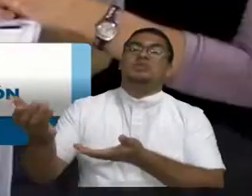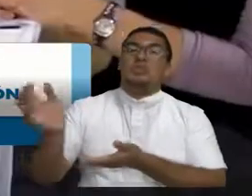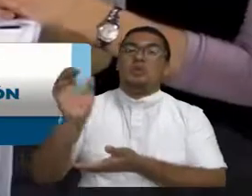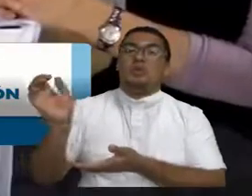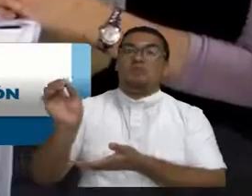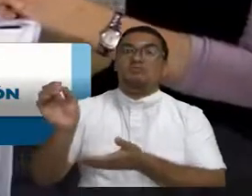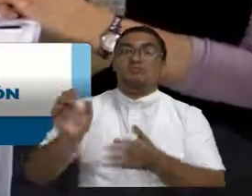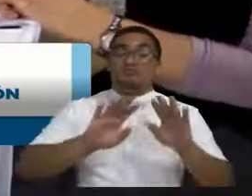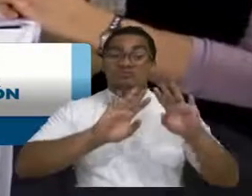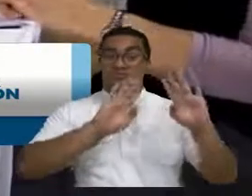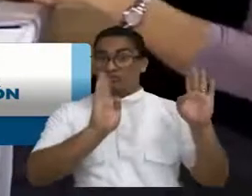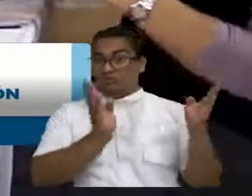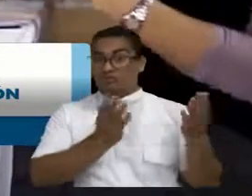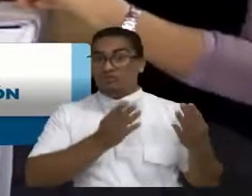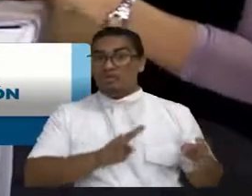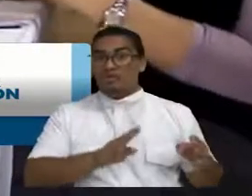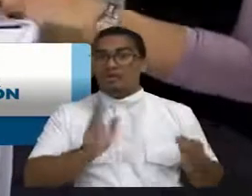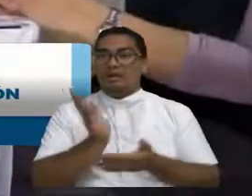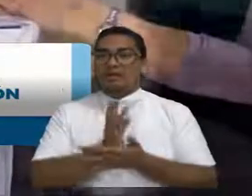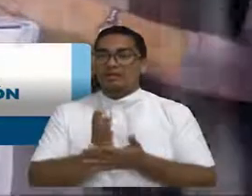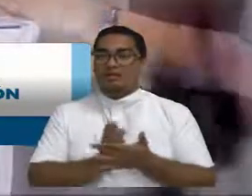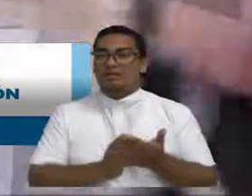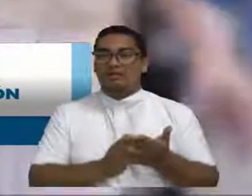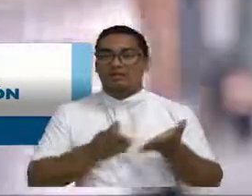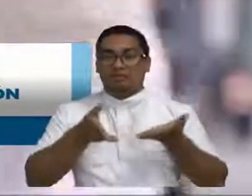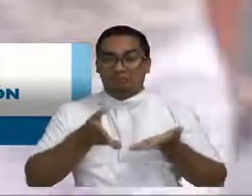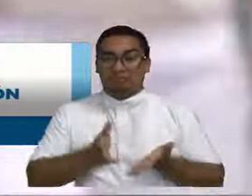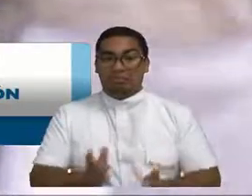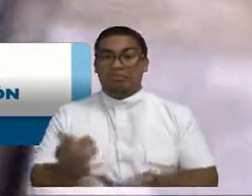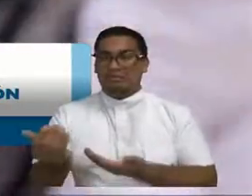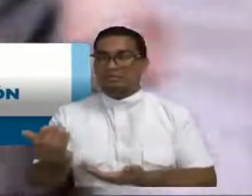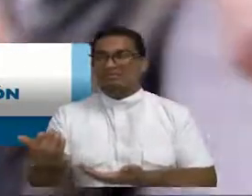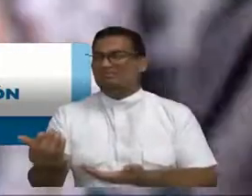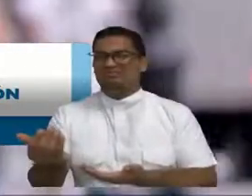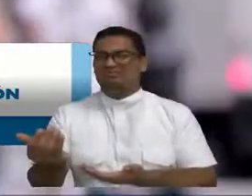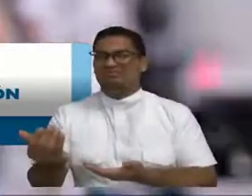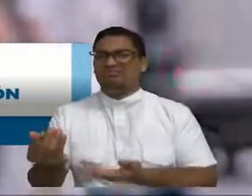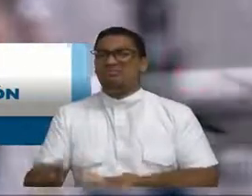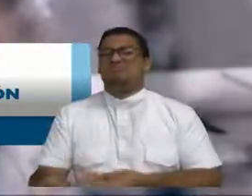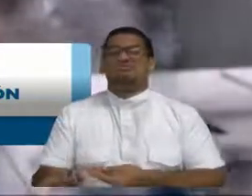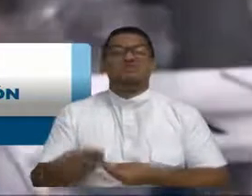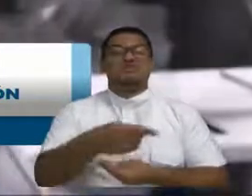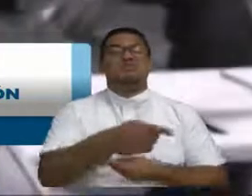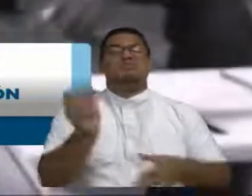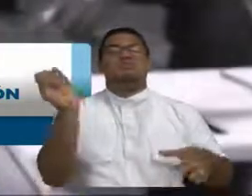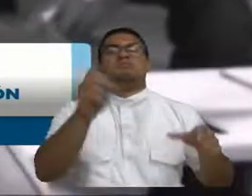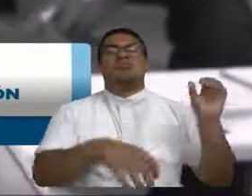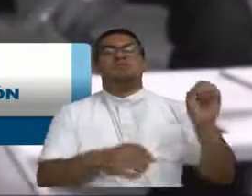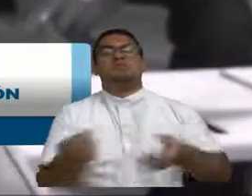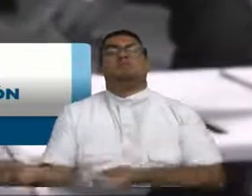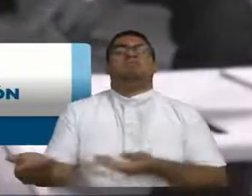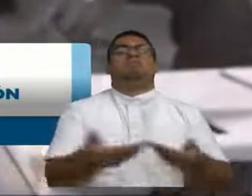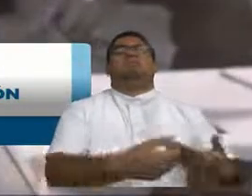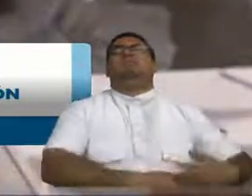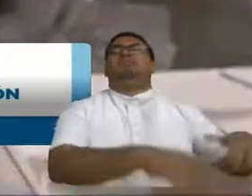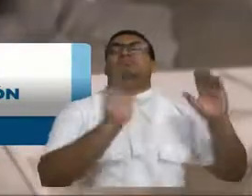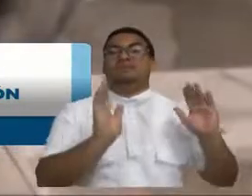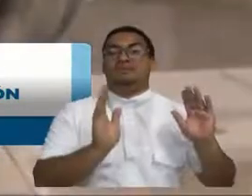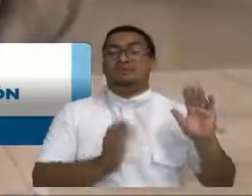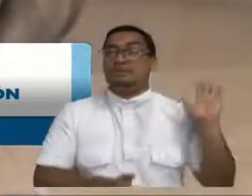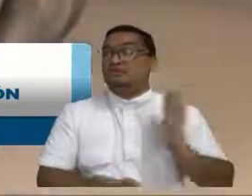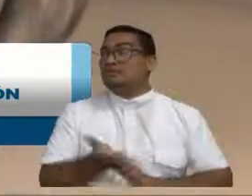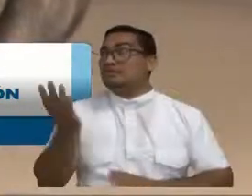basurero, lo botan en no sé, en otro lugar, pero ellas huyen para no hacerse cargo